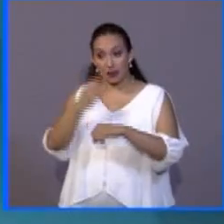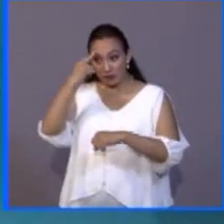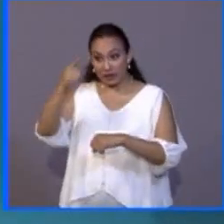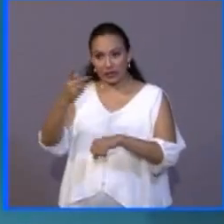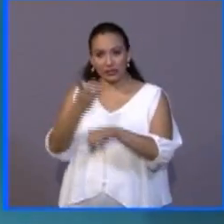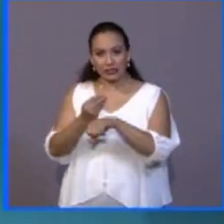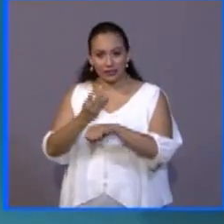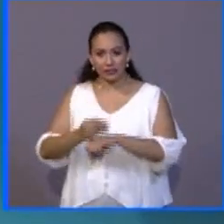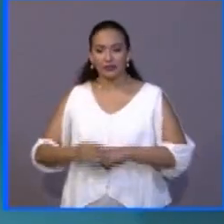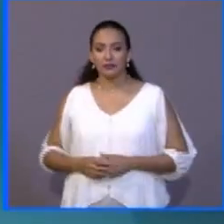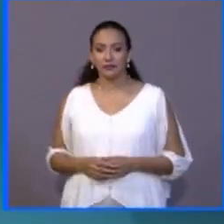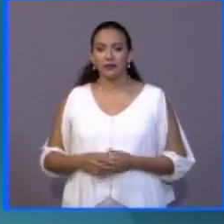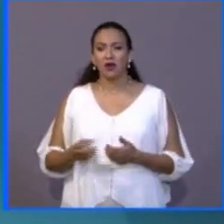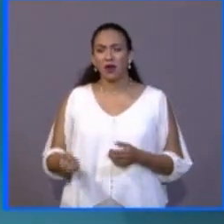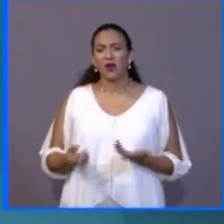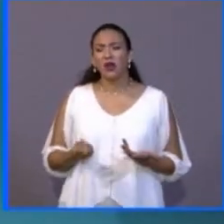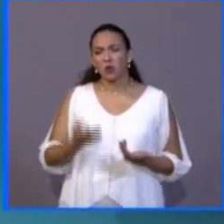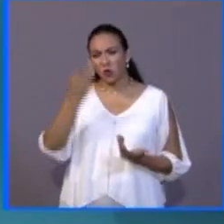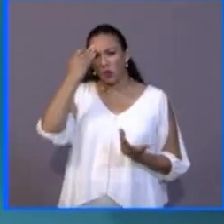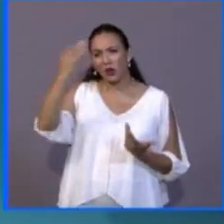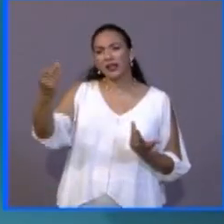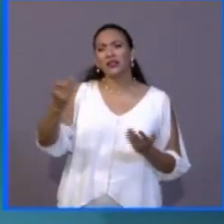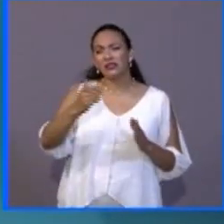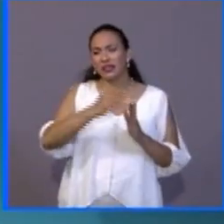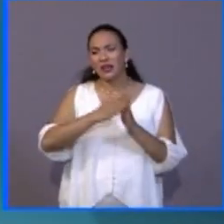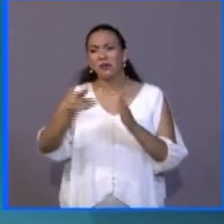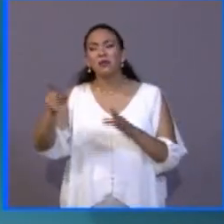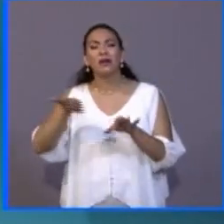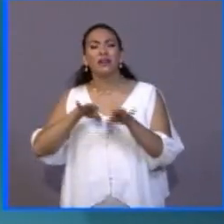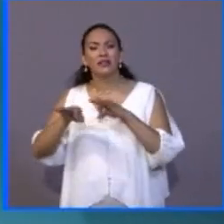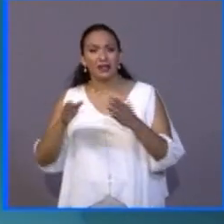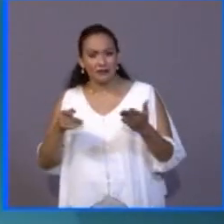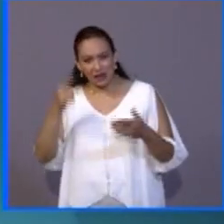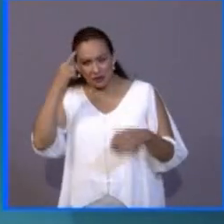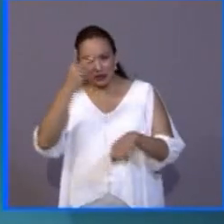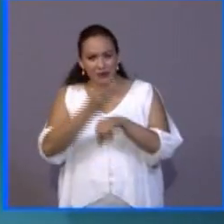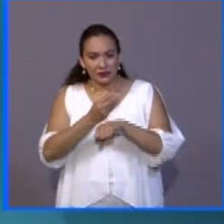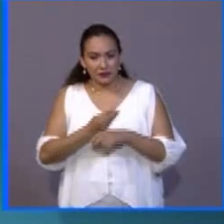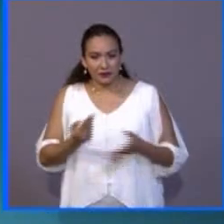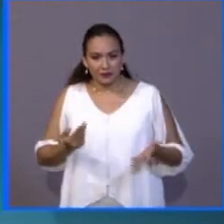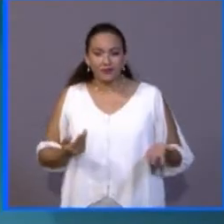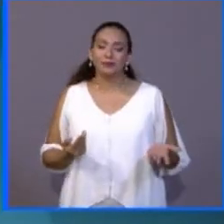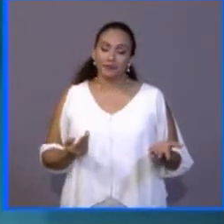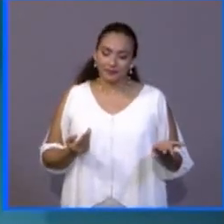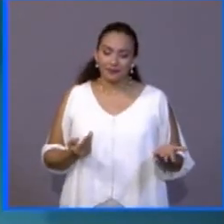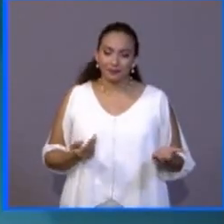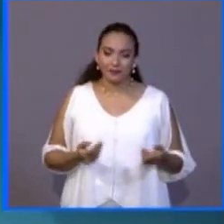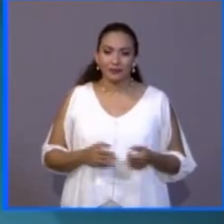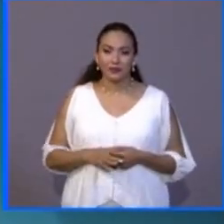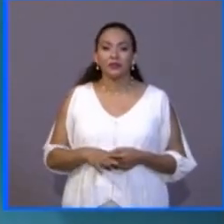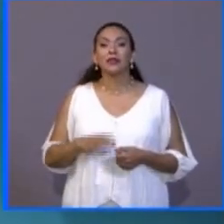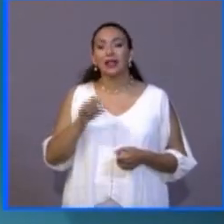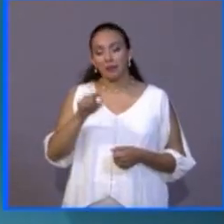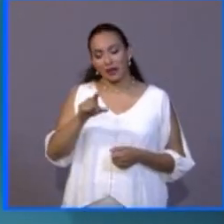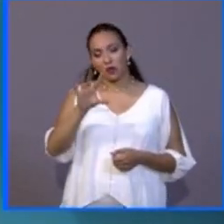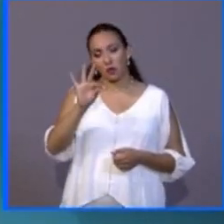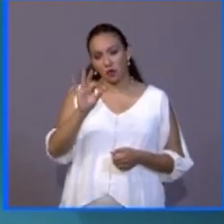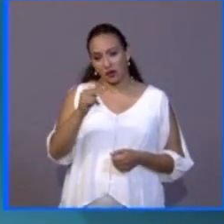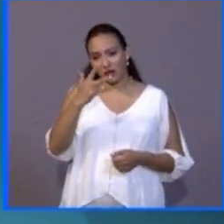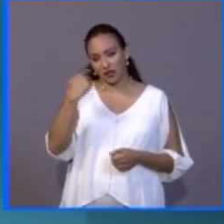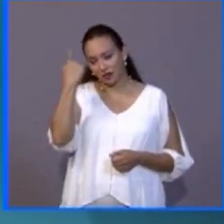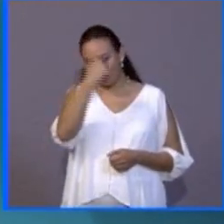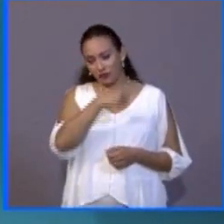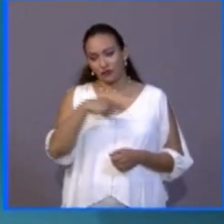resuelva. ¿Qué plazo tiene el tribunal colegiado para resolver? También solo 48